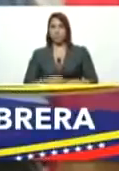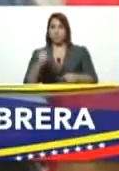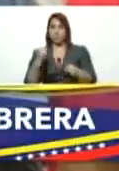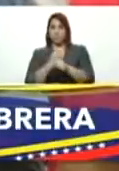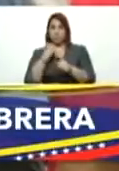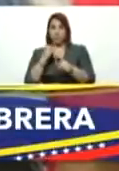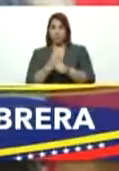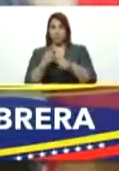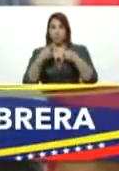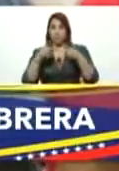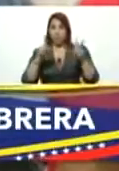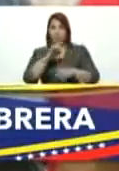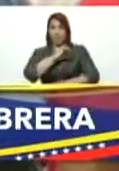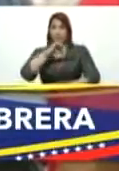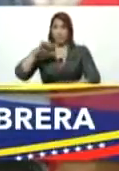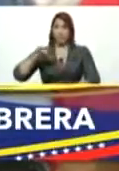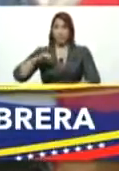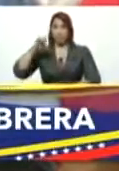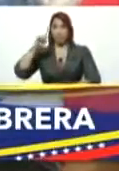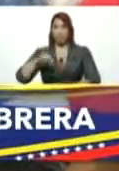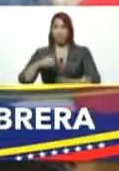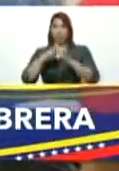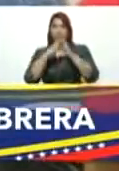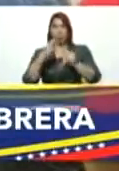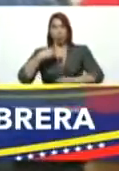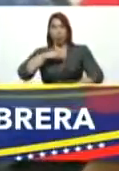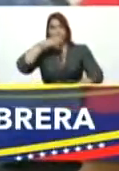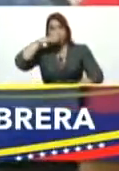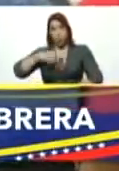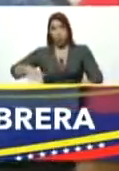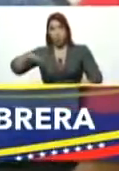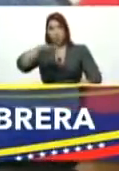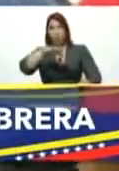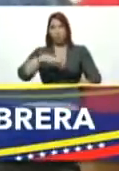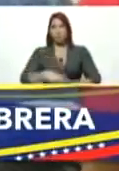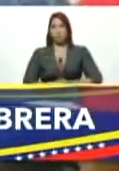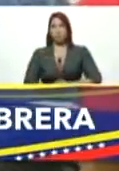público y privado y para todo nuestro pueblo